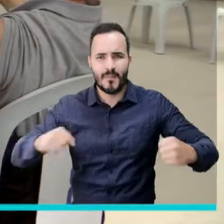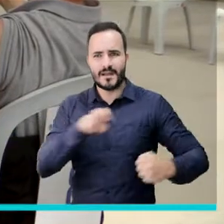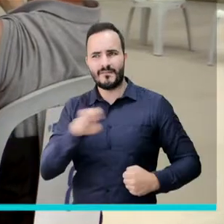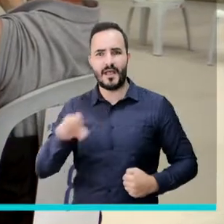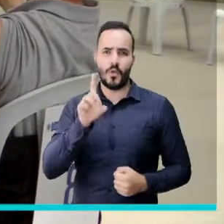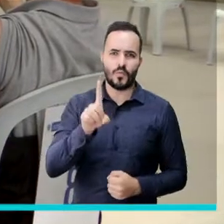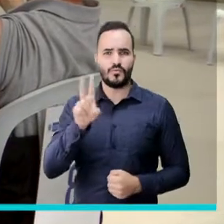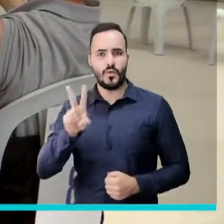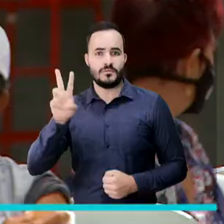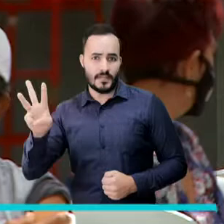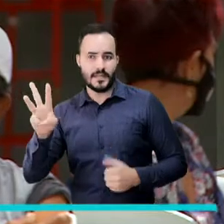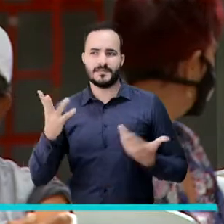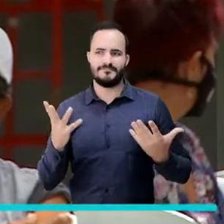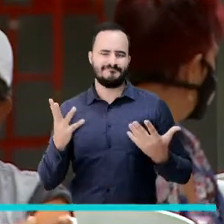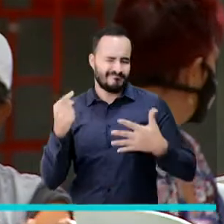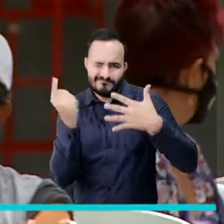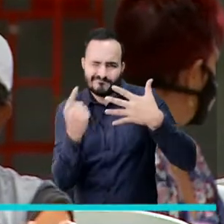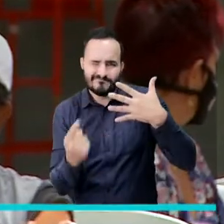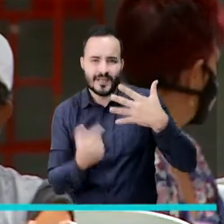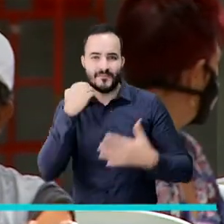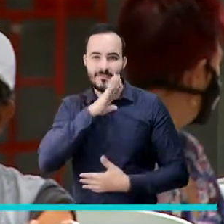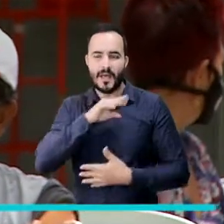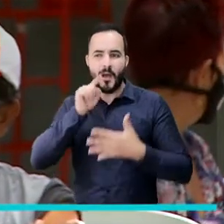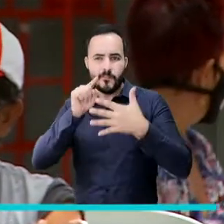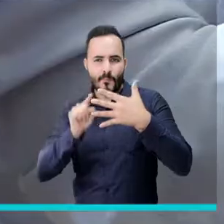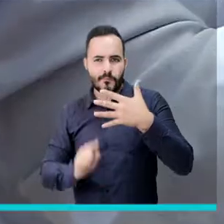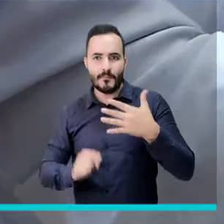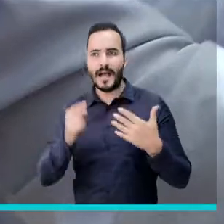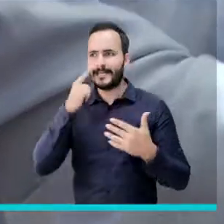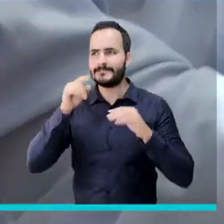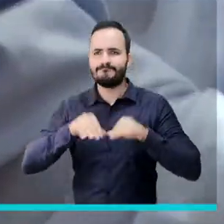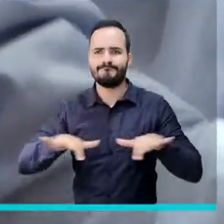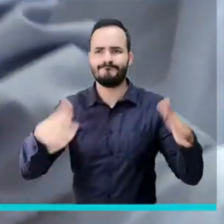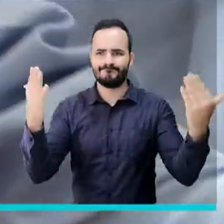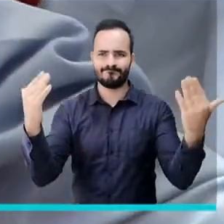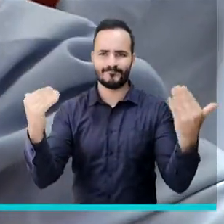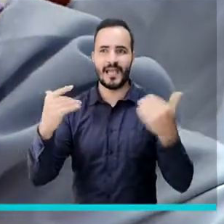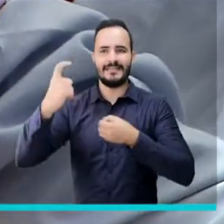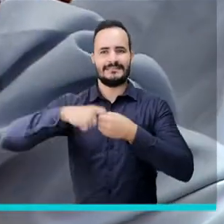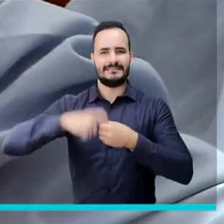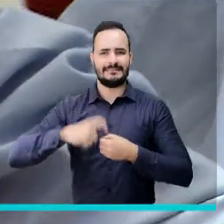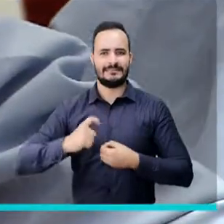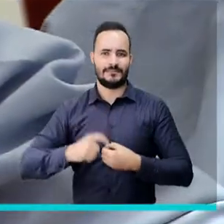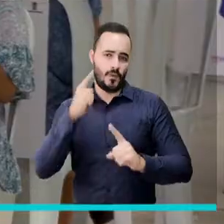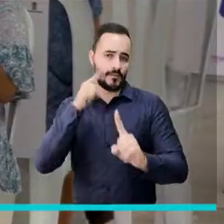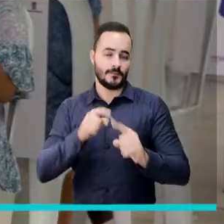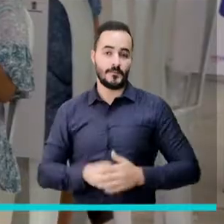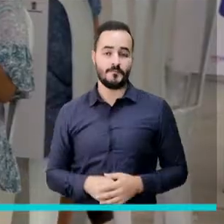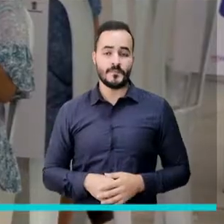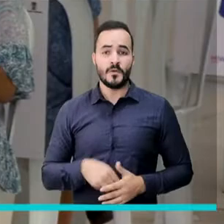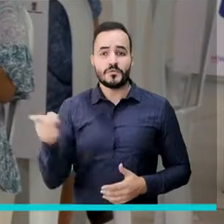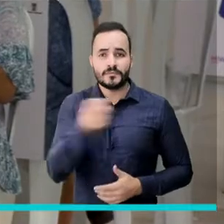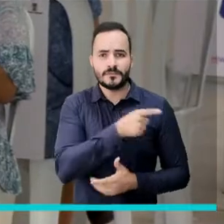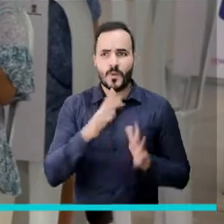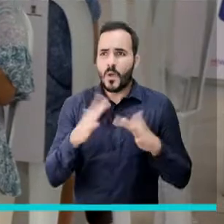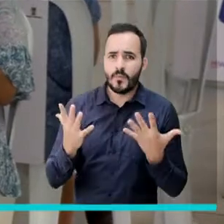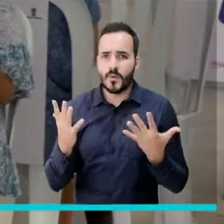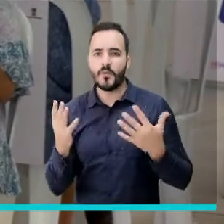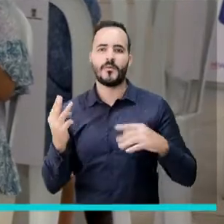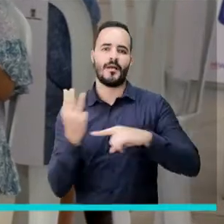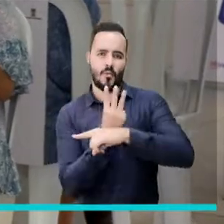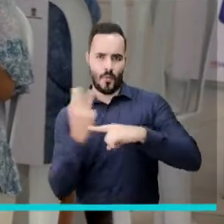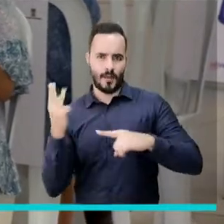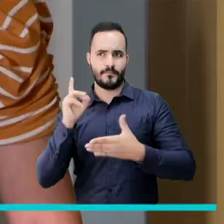obesidad tipo 1 o grado 1, 2 y 3, entre otras enfermedades, ¿cierto? Entonces la idea es captarlos. Nuestros